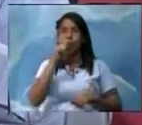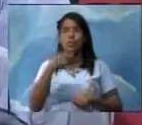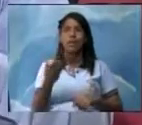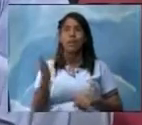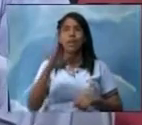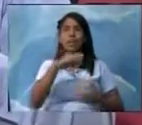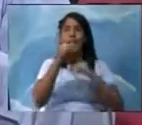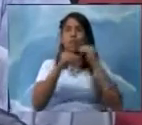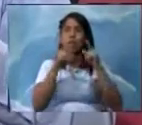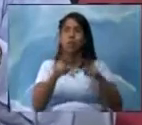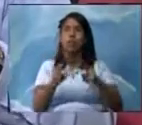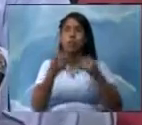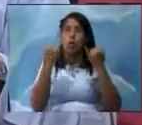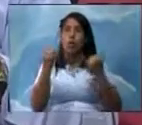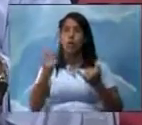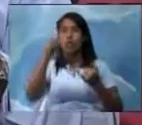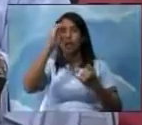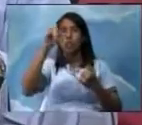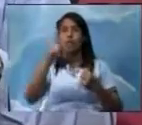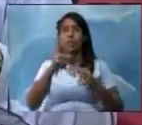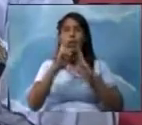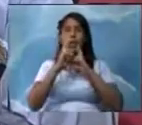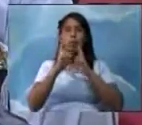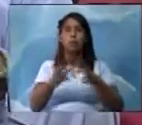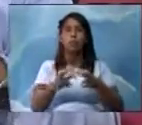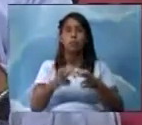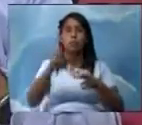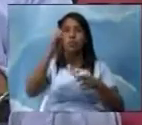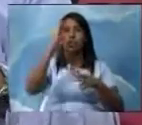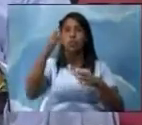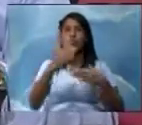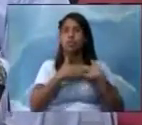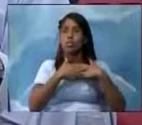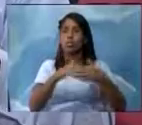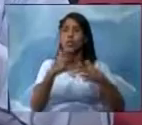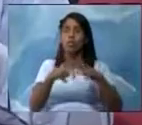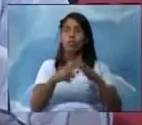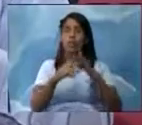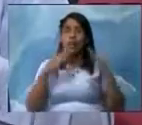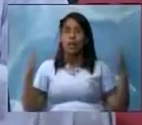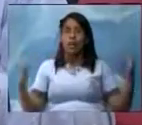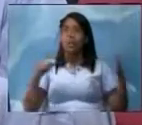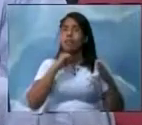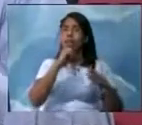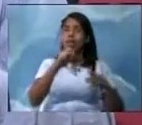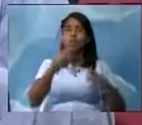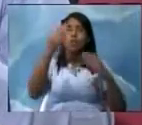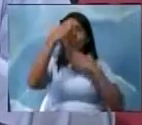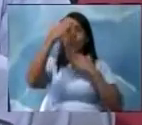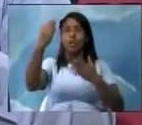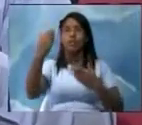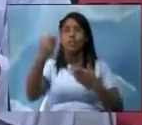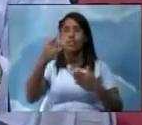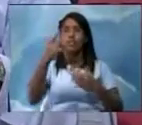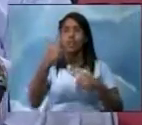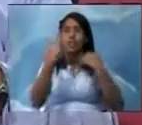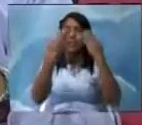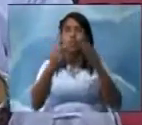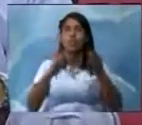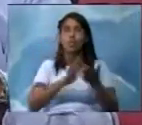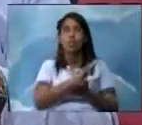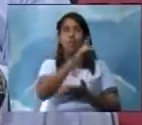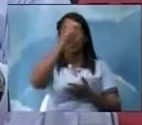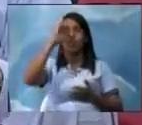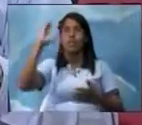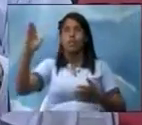usted ahorita Dios le está respondiendo Dios le ha concedido cosas grandes es usted agradecido le da usted la